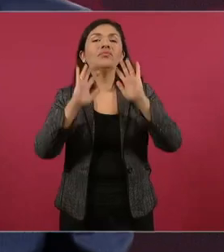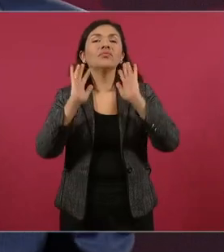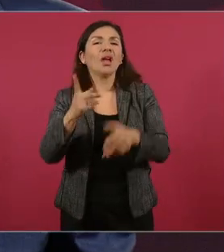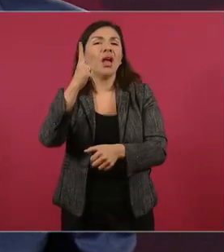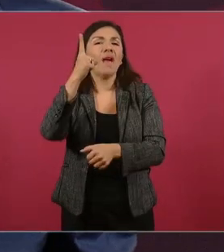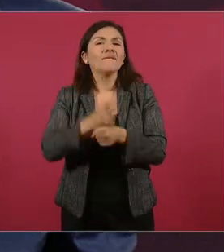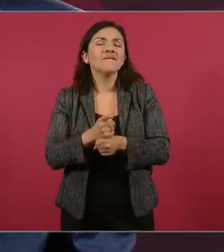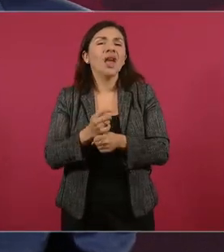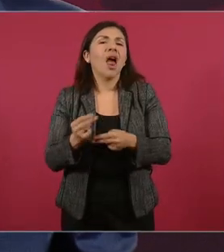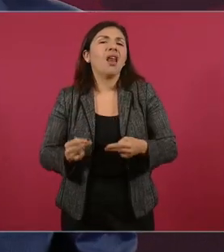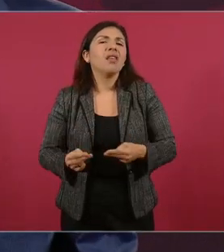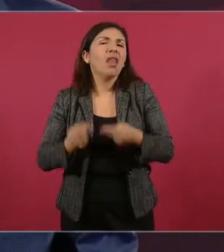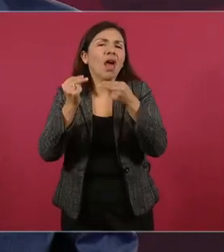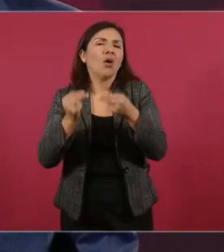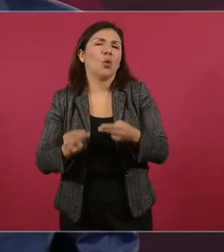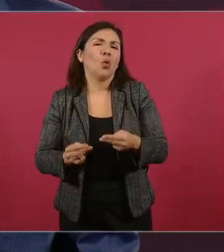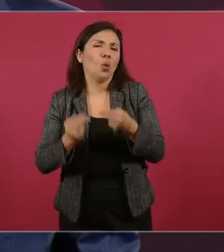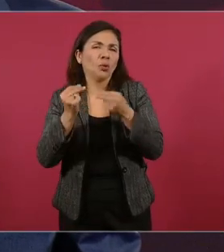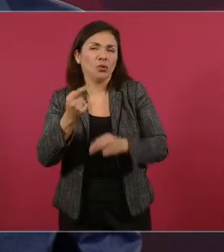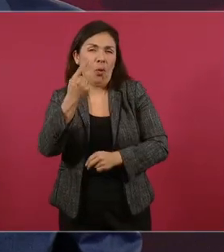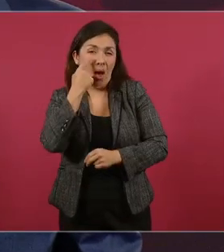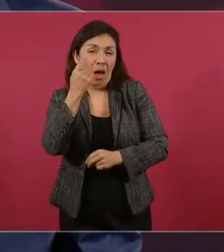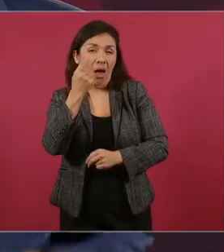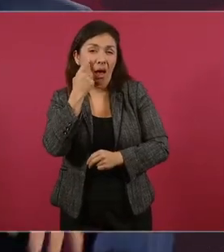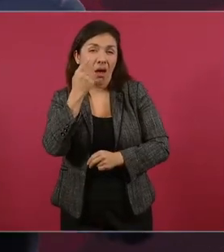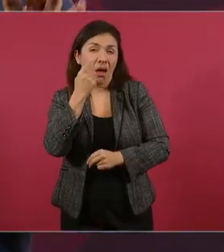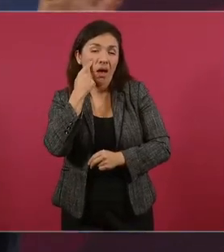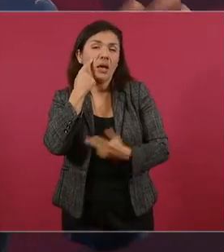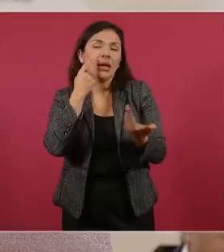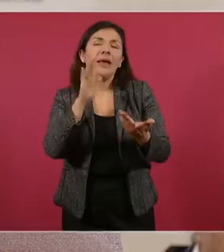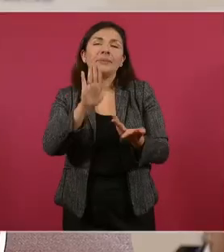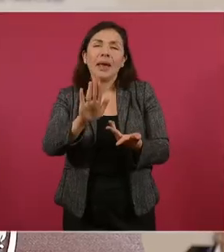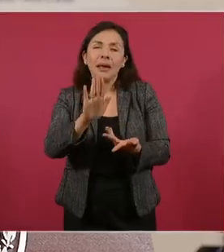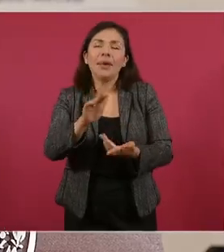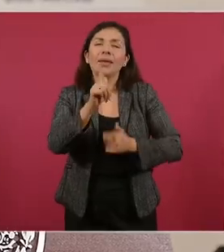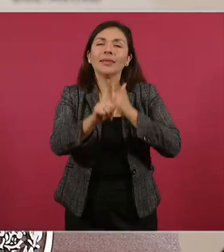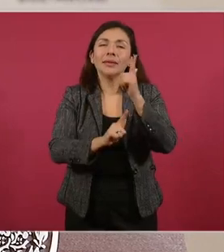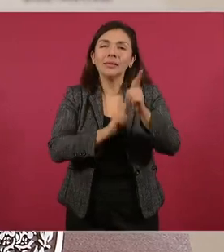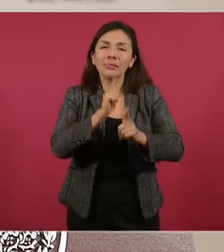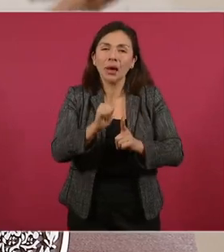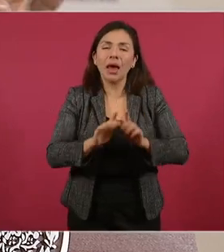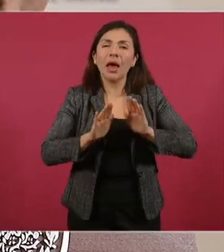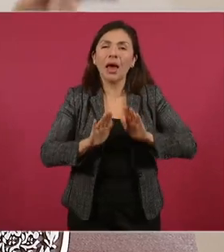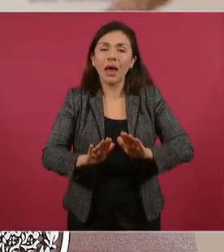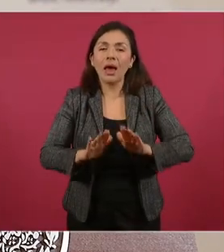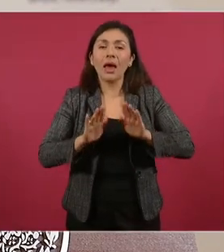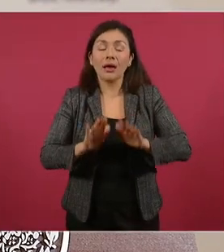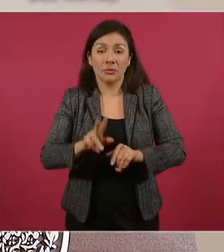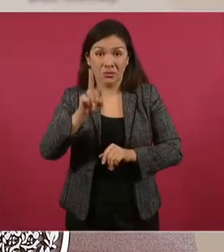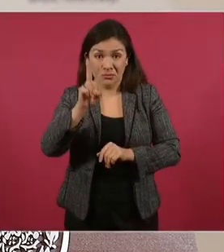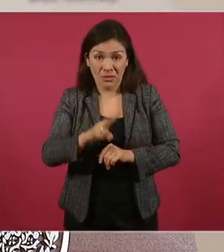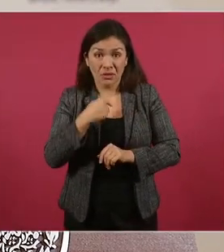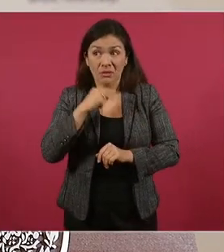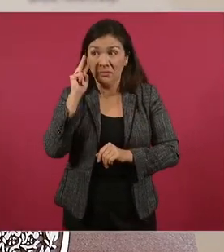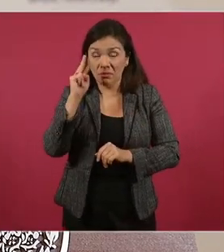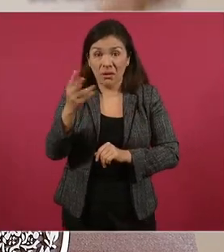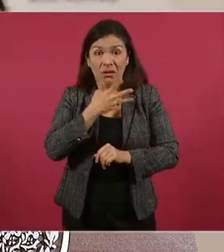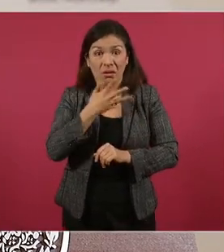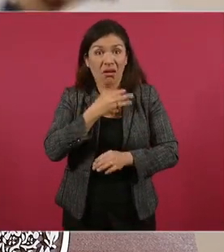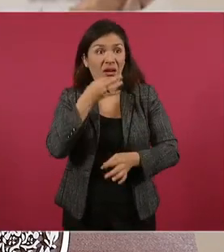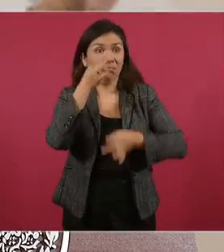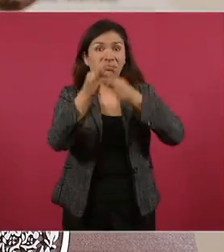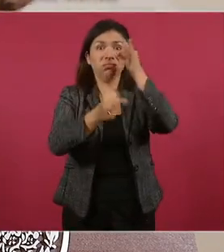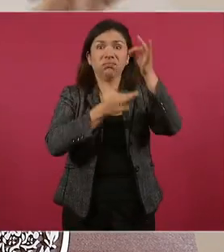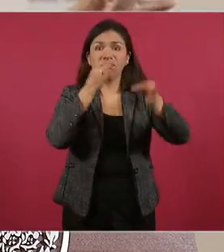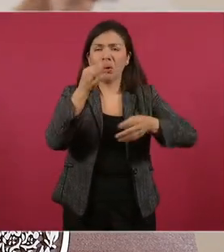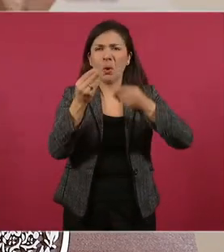mercantilizado todo. Entonces, vámonos despacio, porque hay campañas y hay